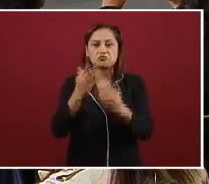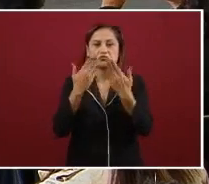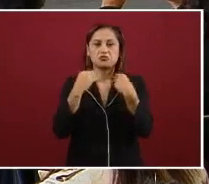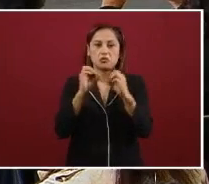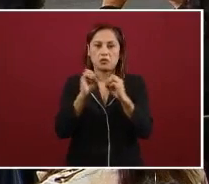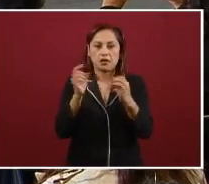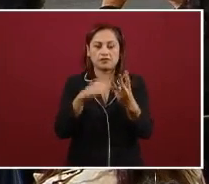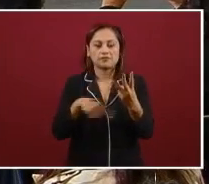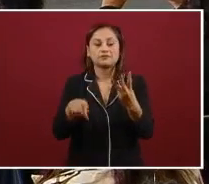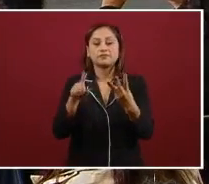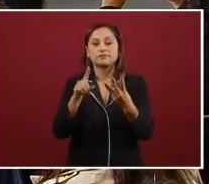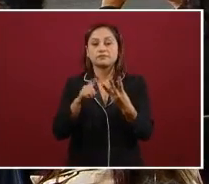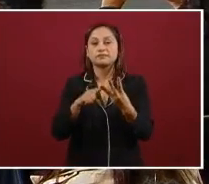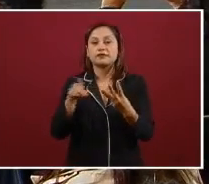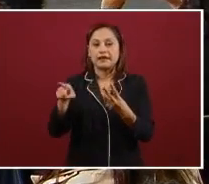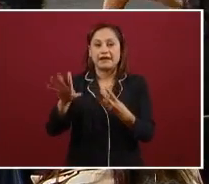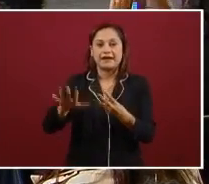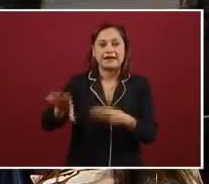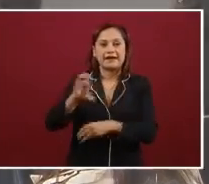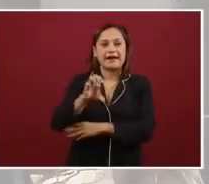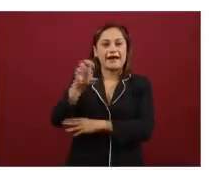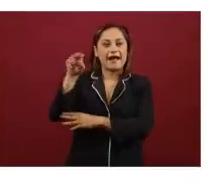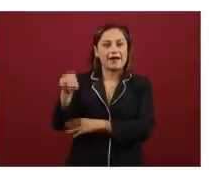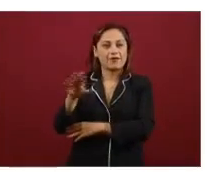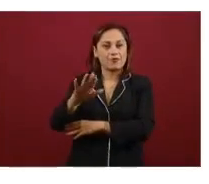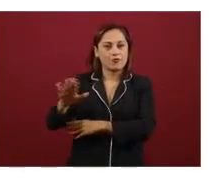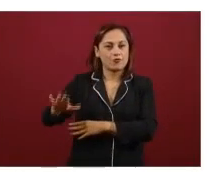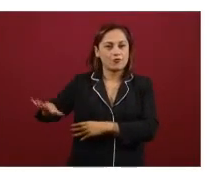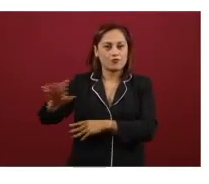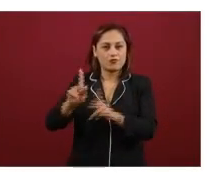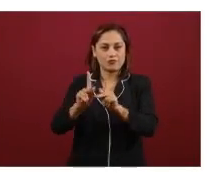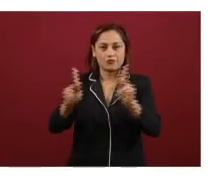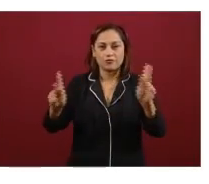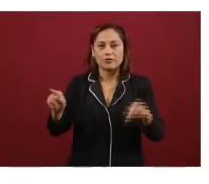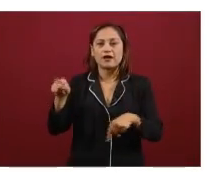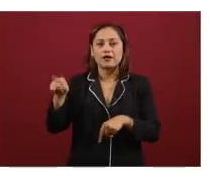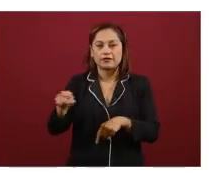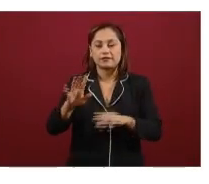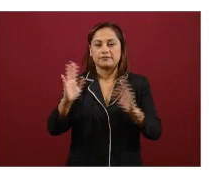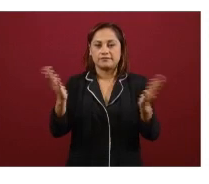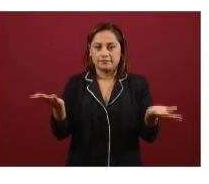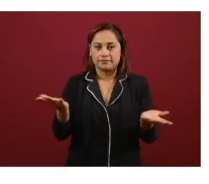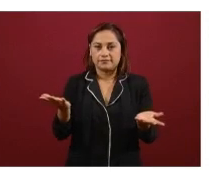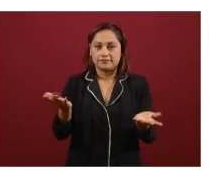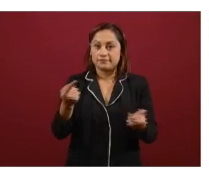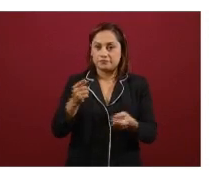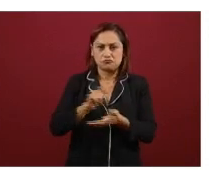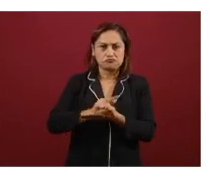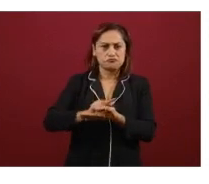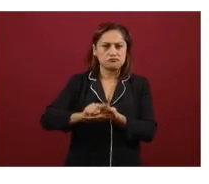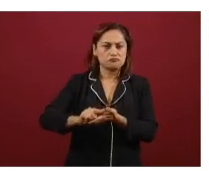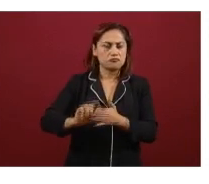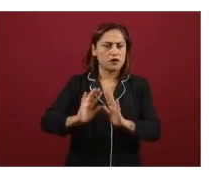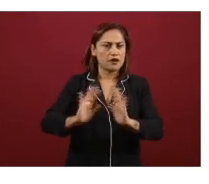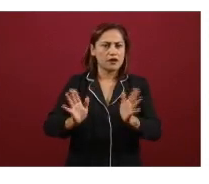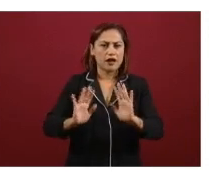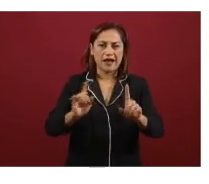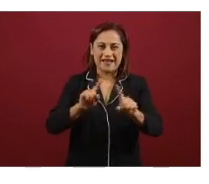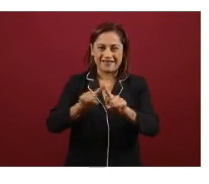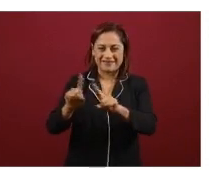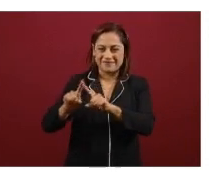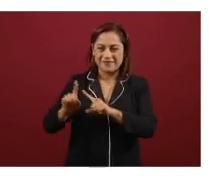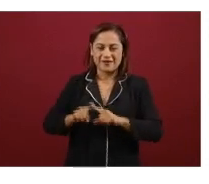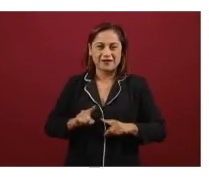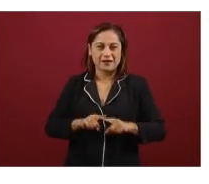para que vean que se ha logrado, a través de ese apoyo con todas las instancias que les he